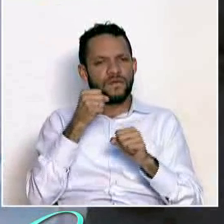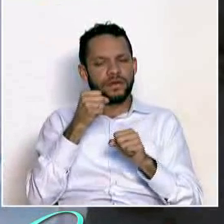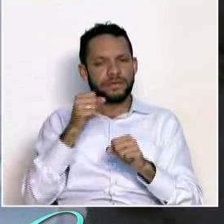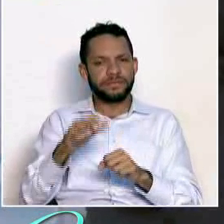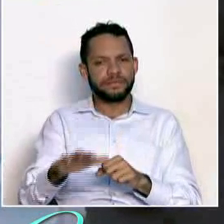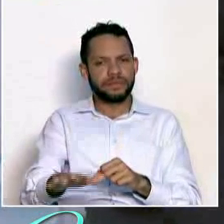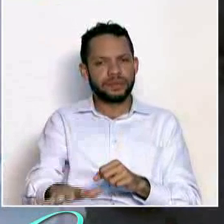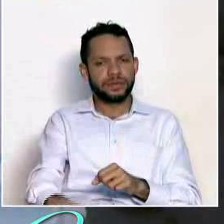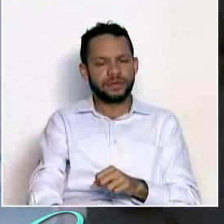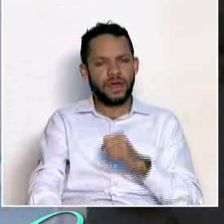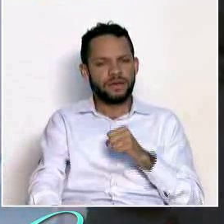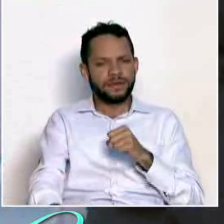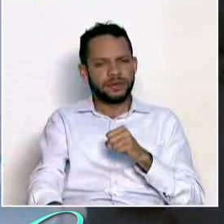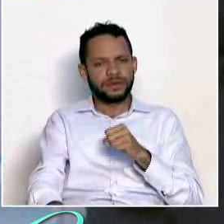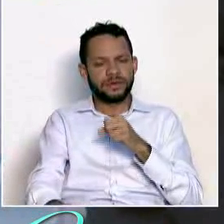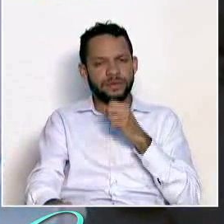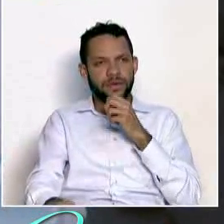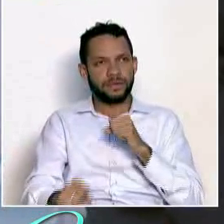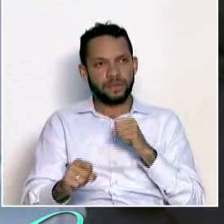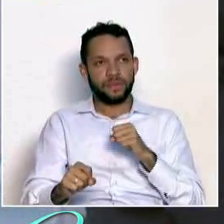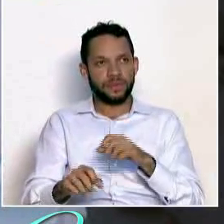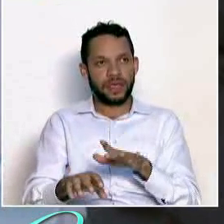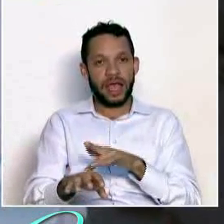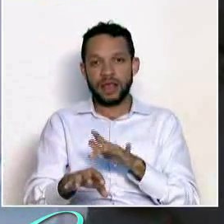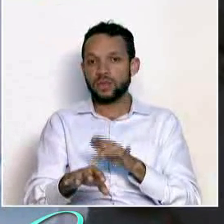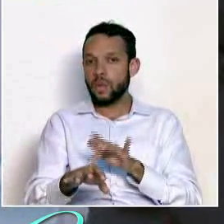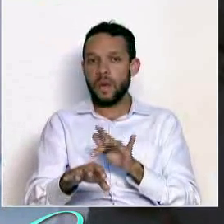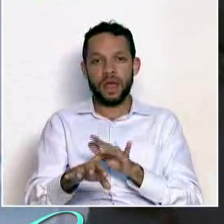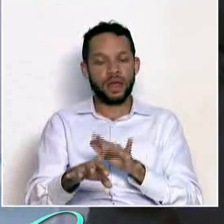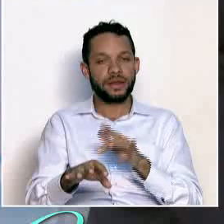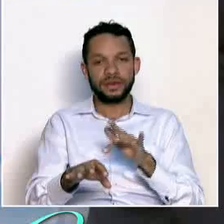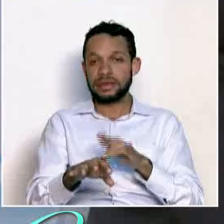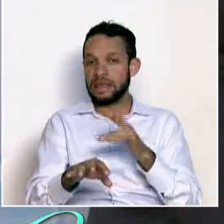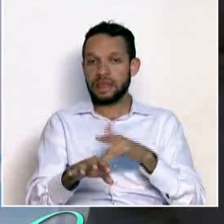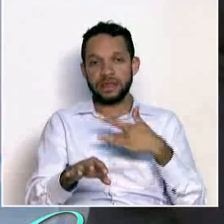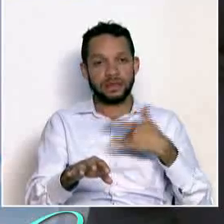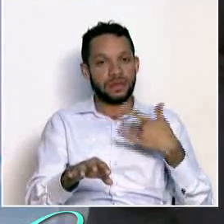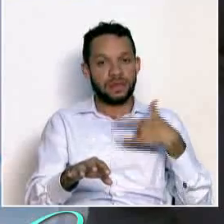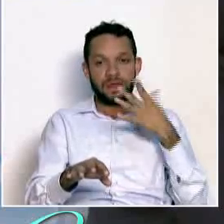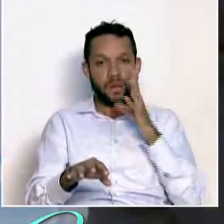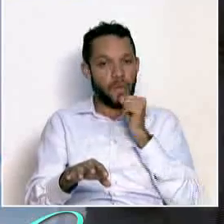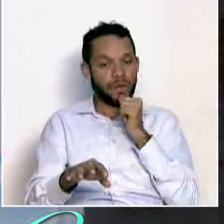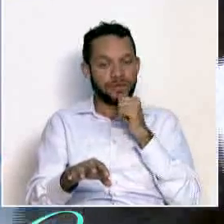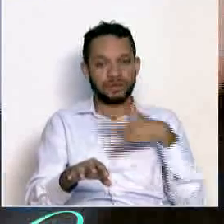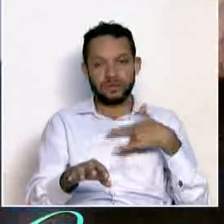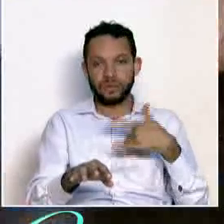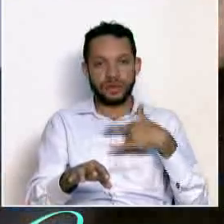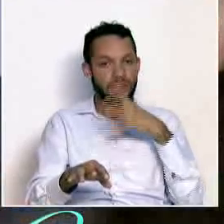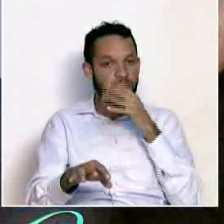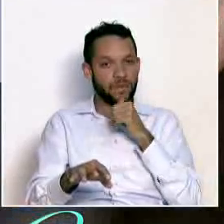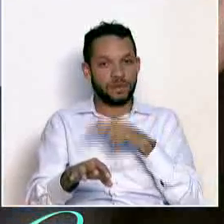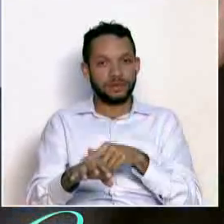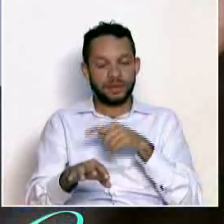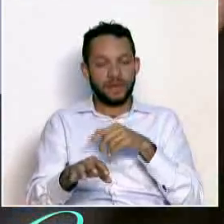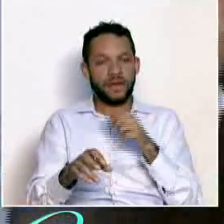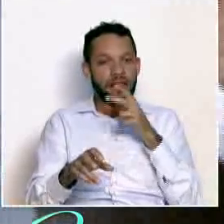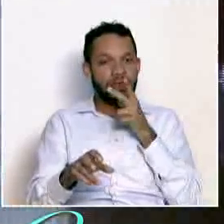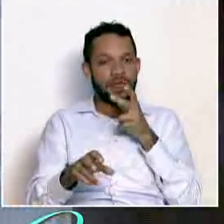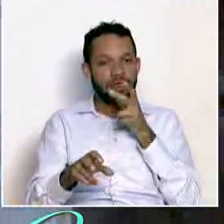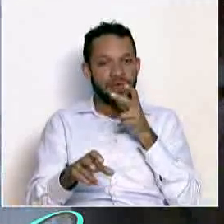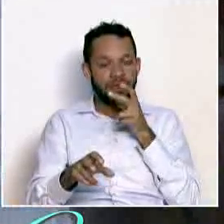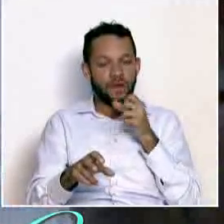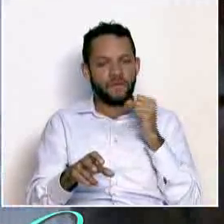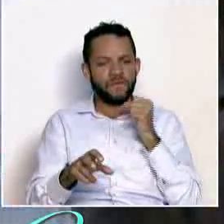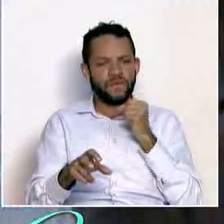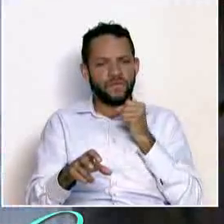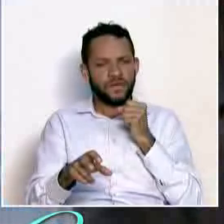se va entumeciendo, no sientes tu mano está completamente fría,